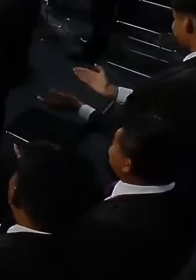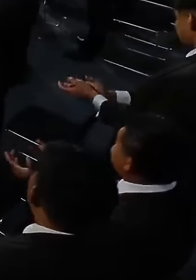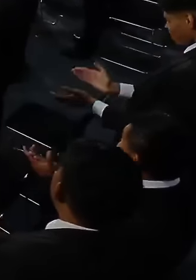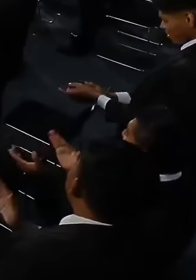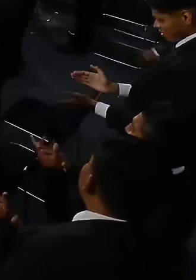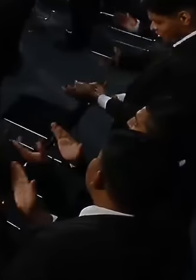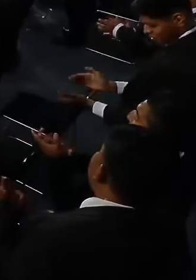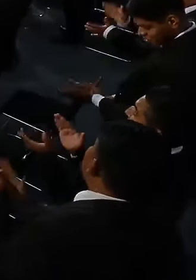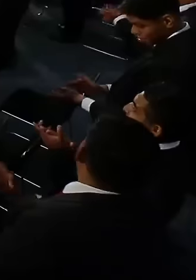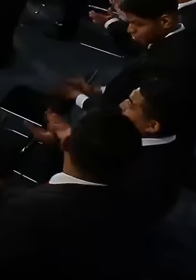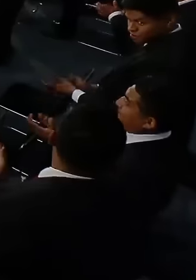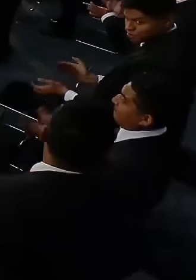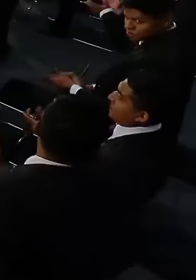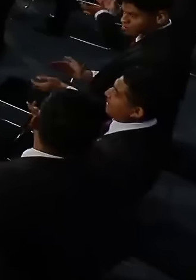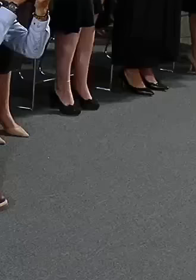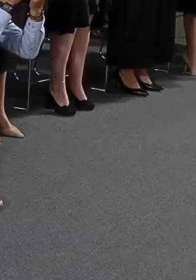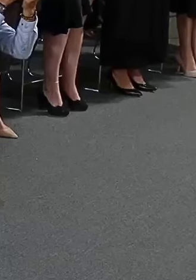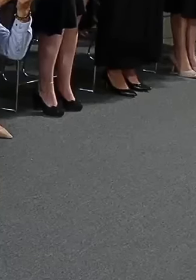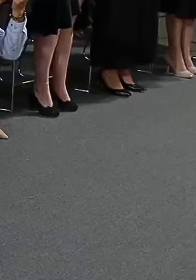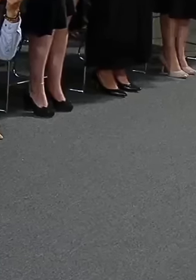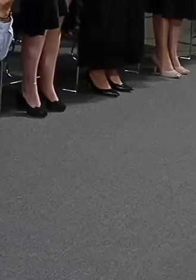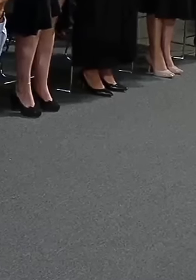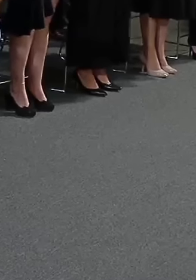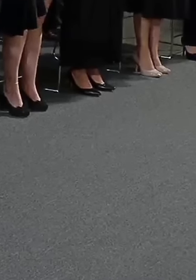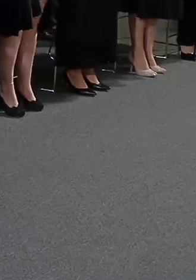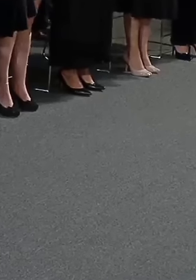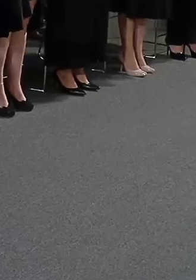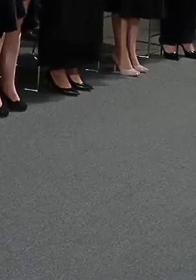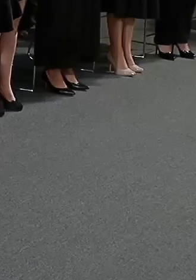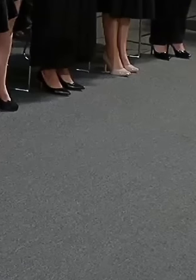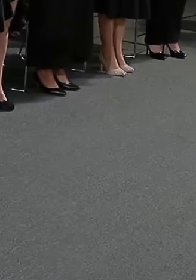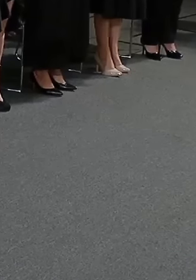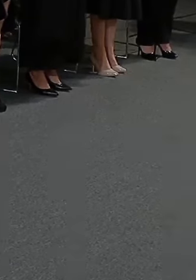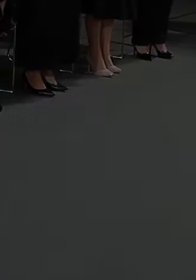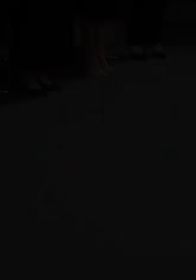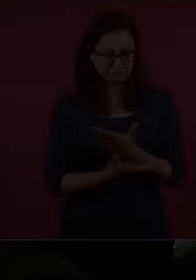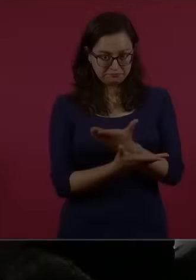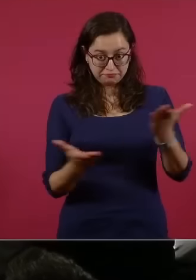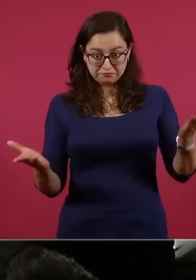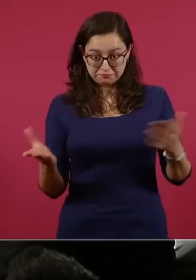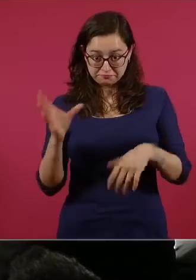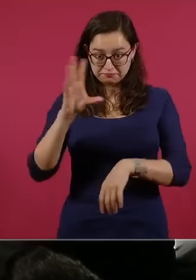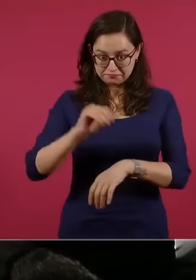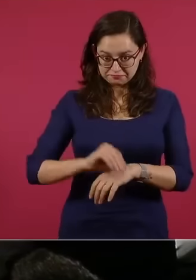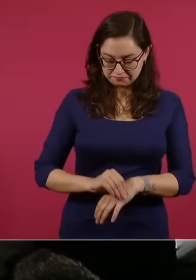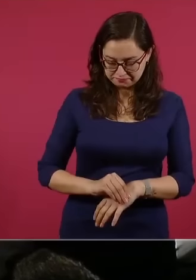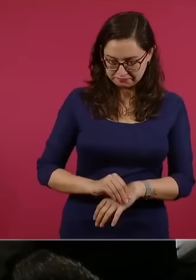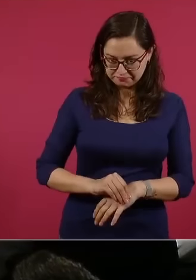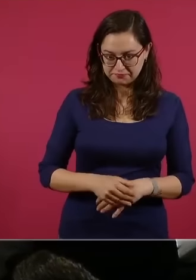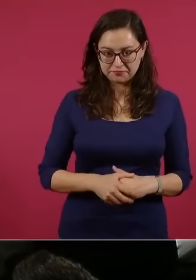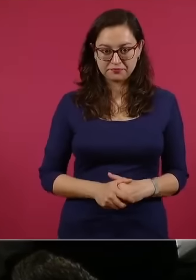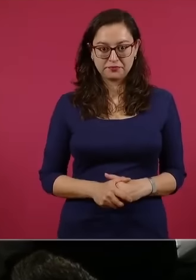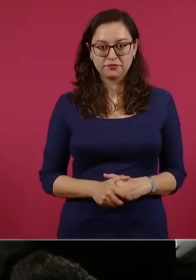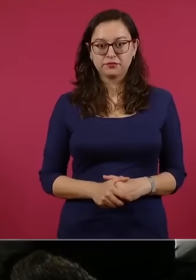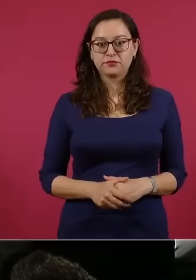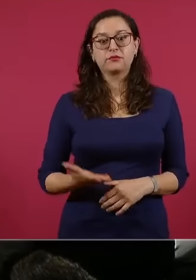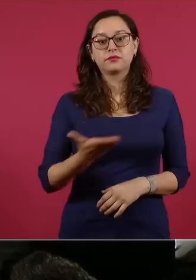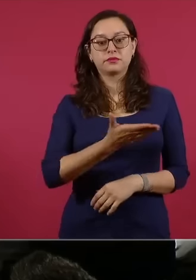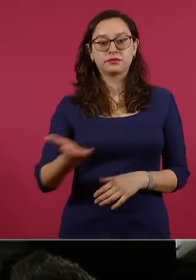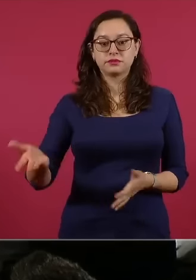Politécnico, Claudia. agradezco muchísimo la presencia de todos los